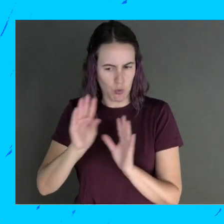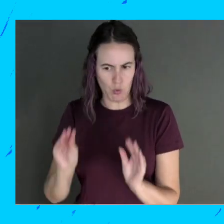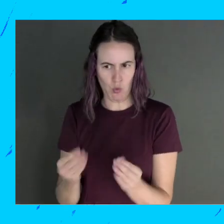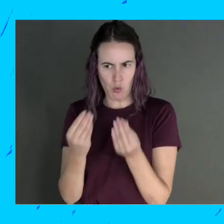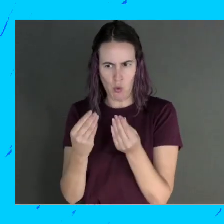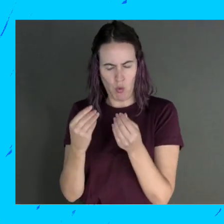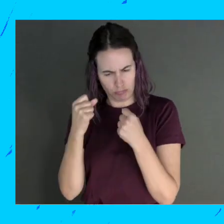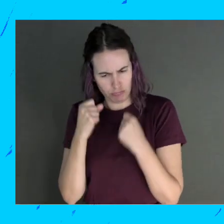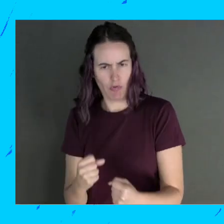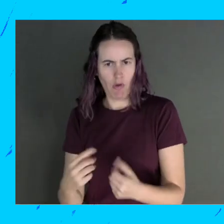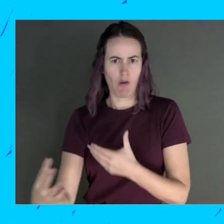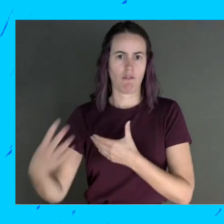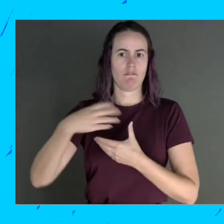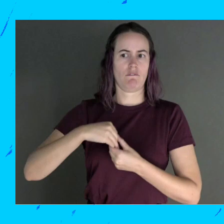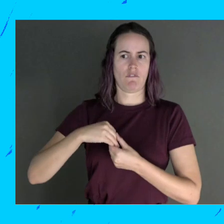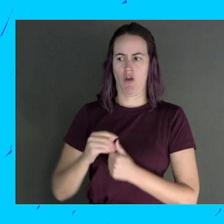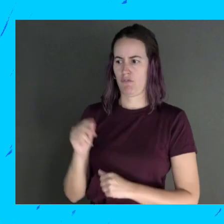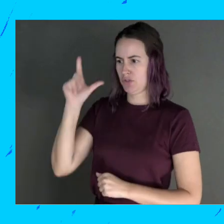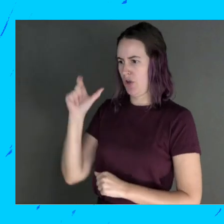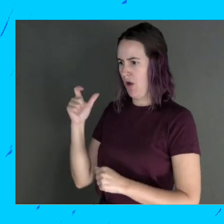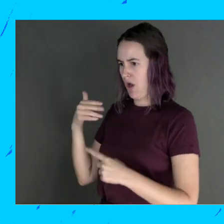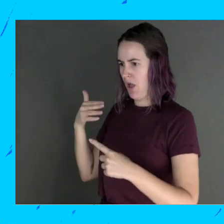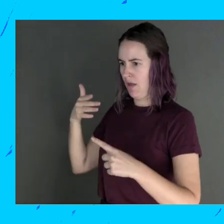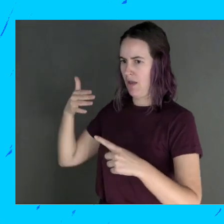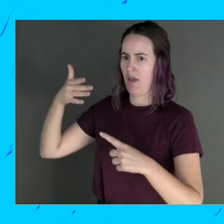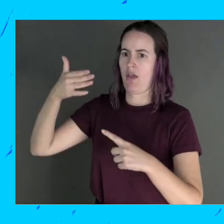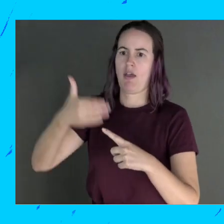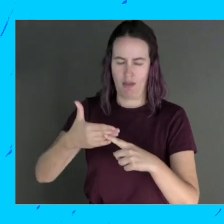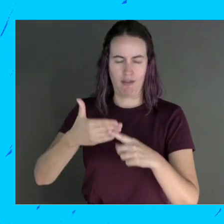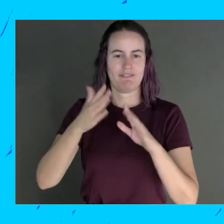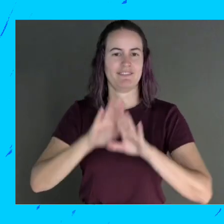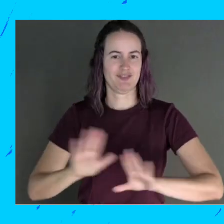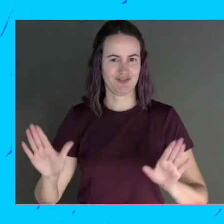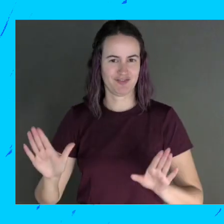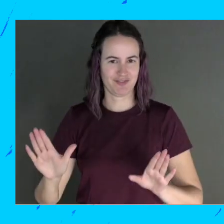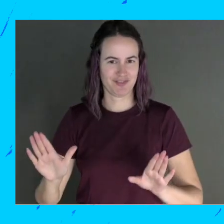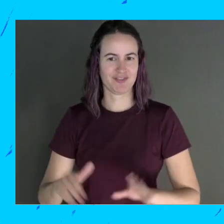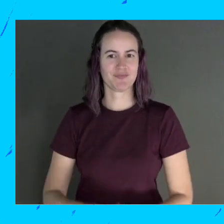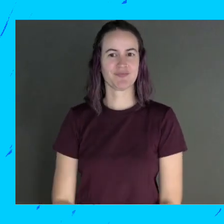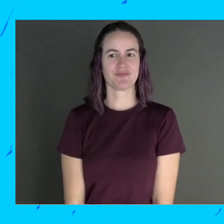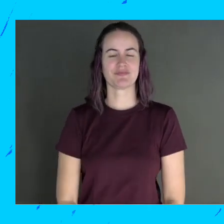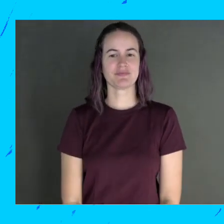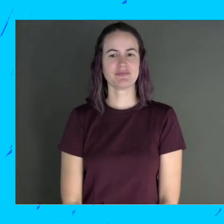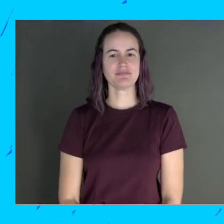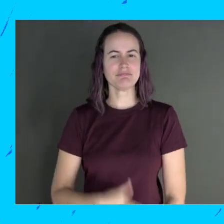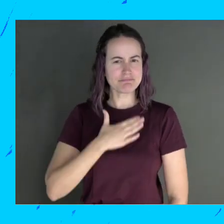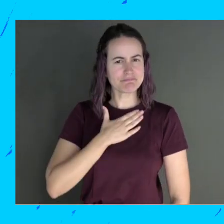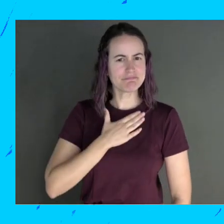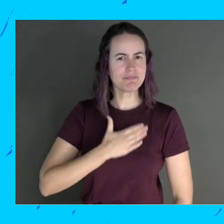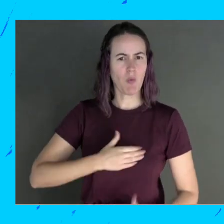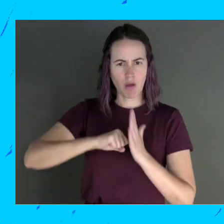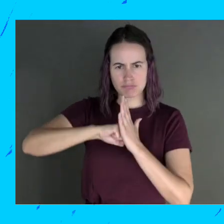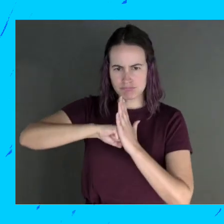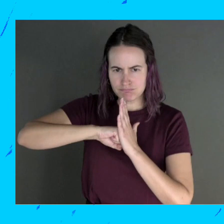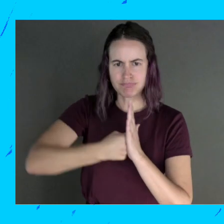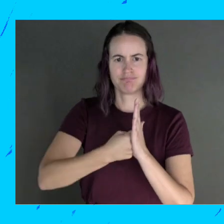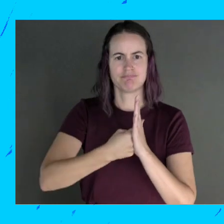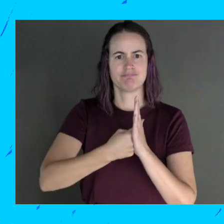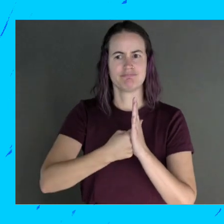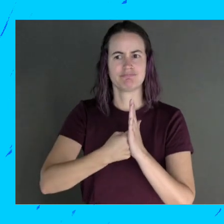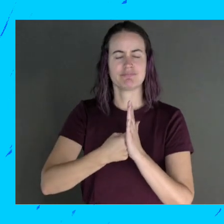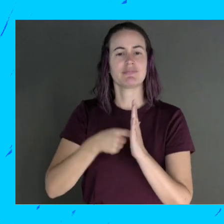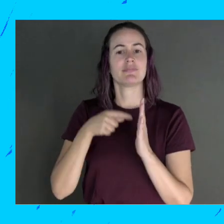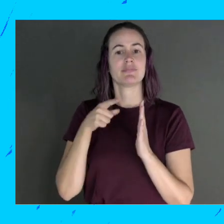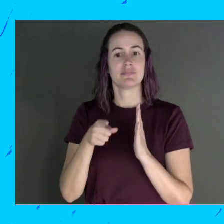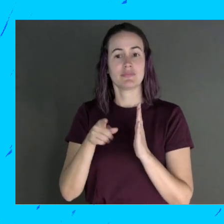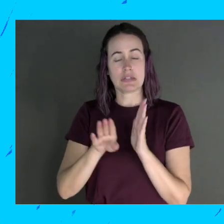ha hecho de forma muy intensa con los jóvenes desde el principio a fin. Quisiera también reiterar, como dijo nuestro director